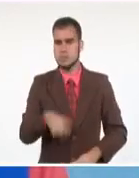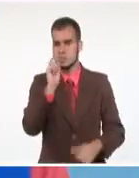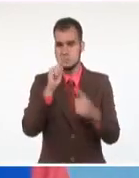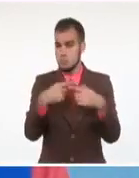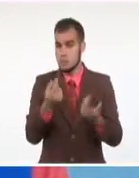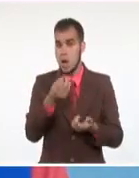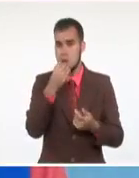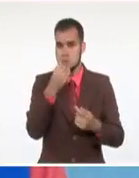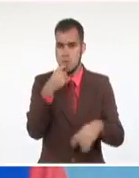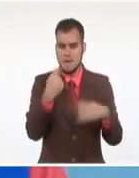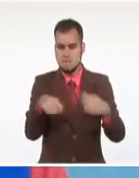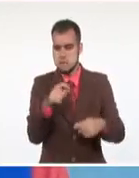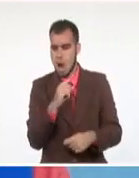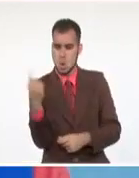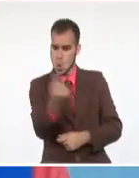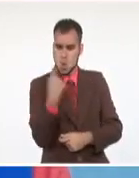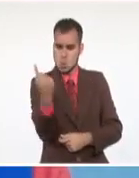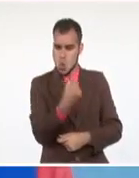carreras.